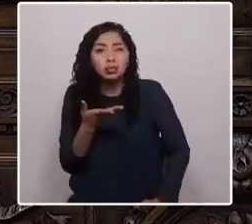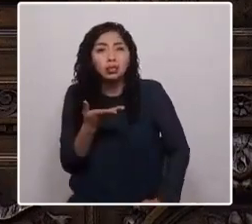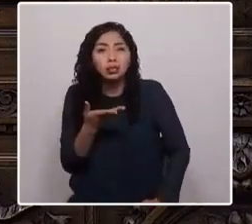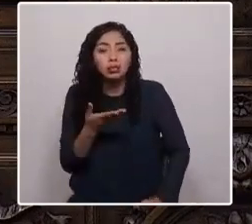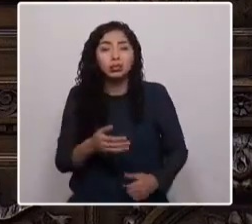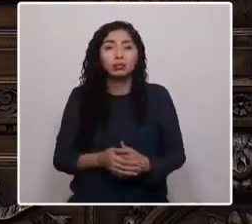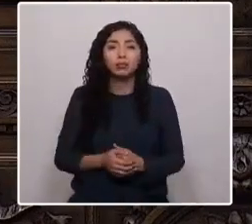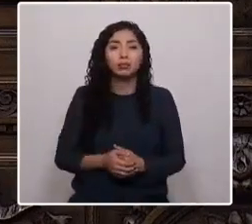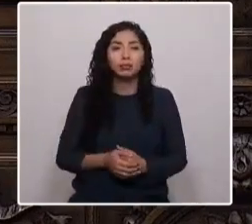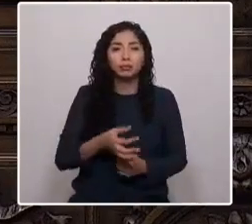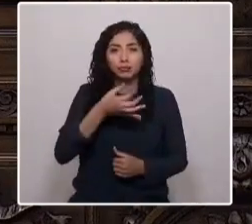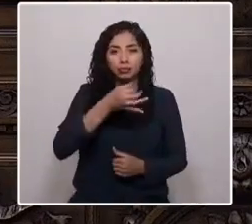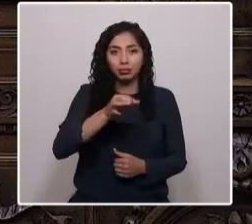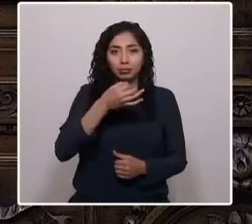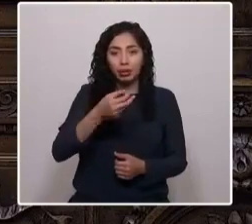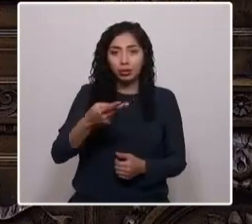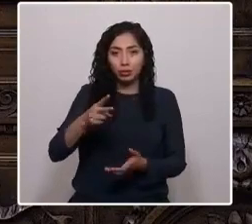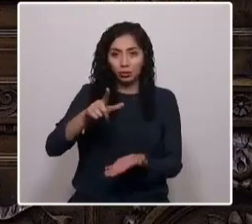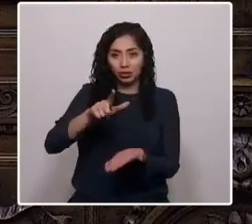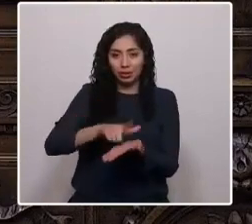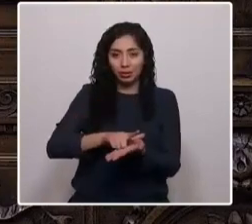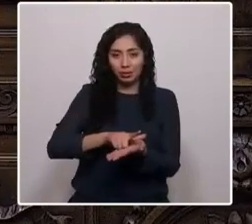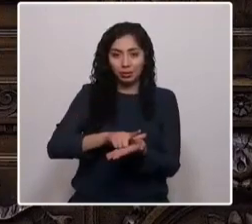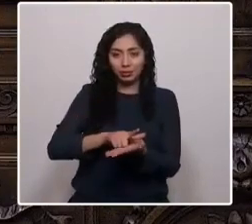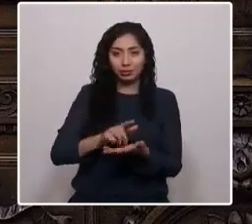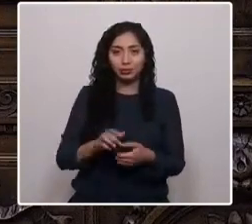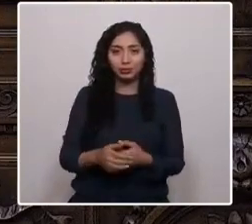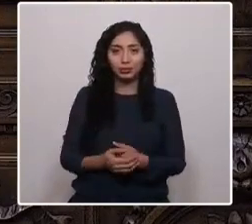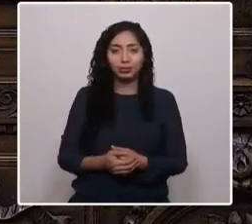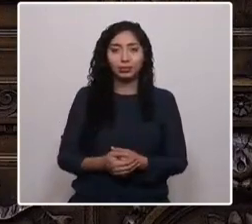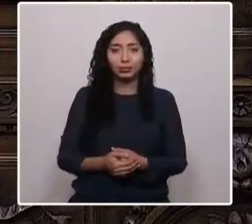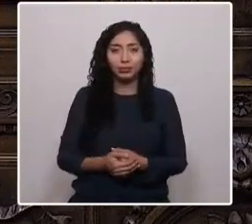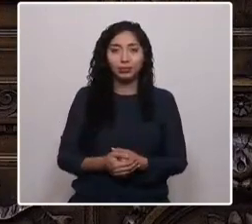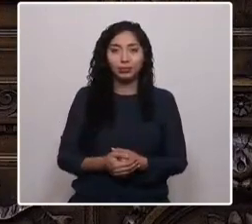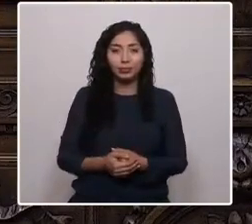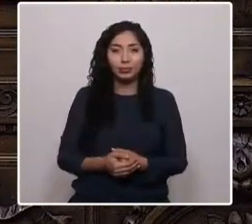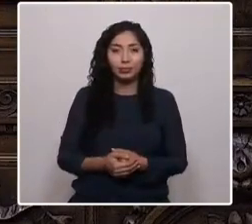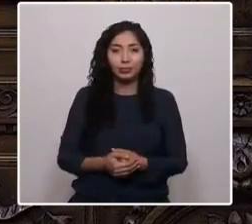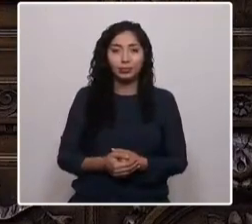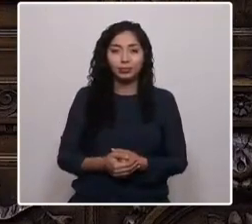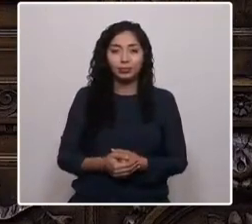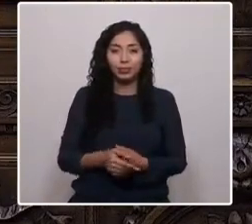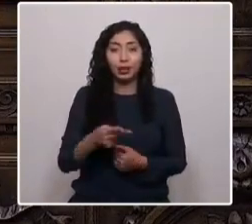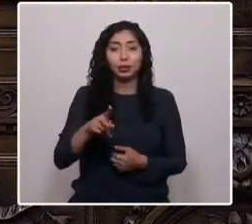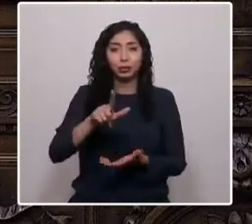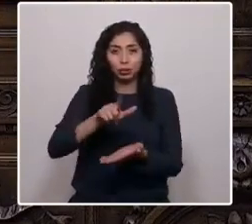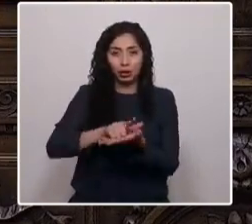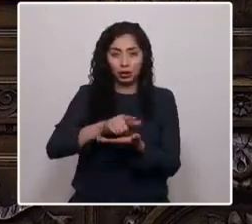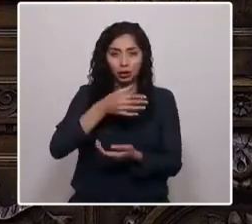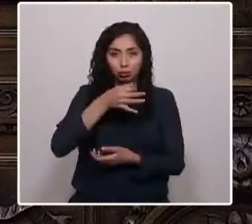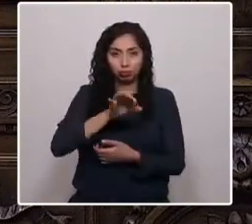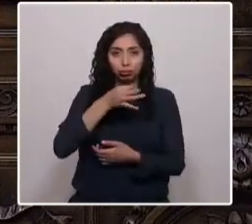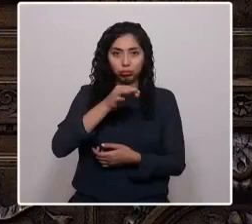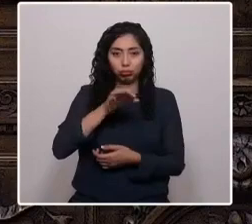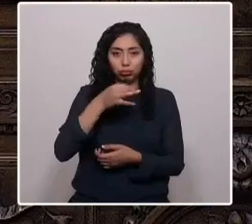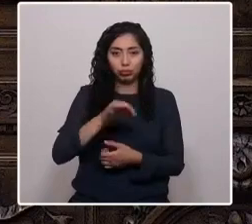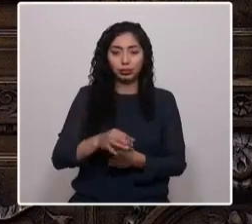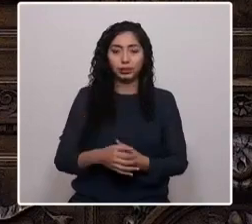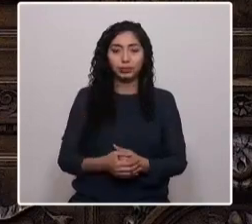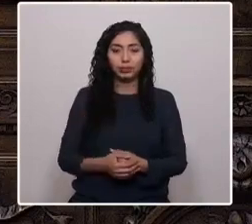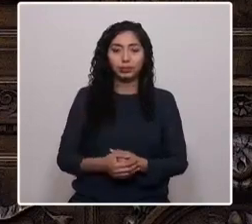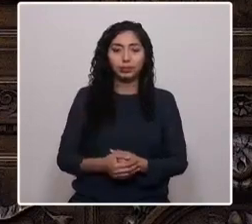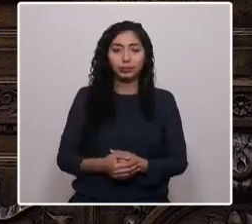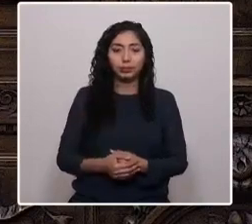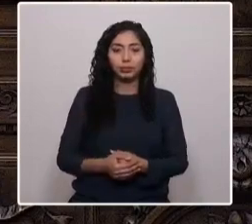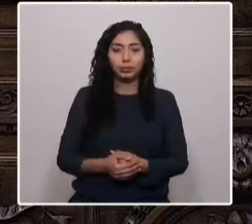vaca auguró matamá og hay roto y temo a nano y caso de mallén a éstas